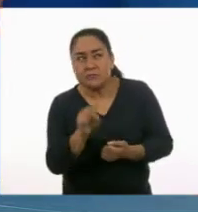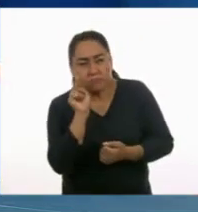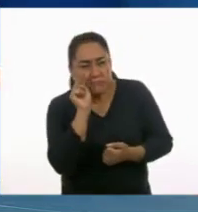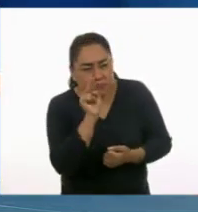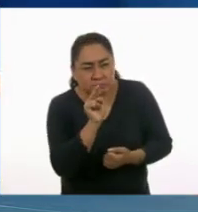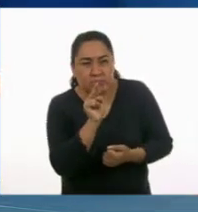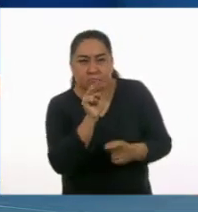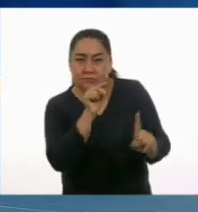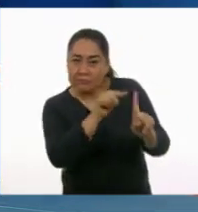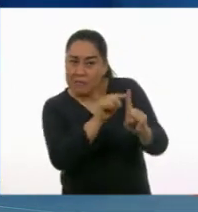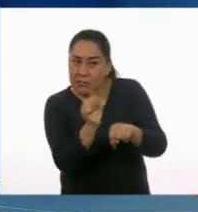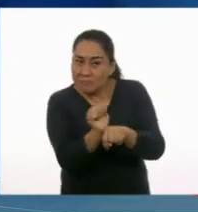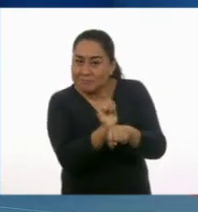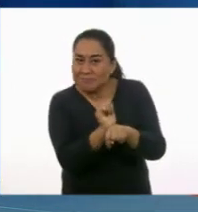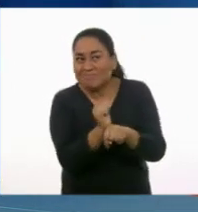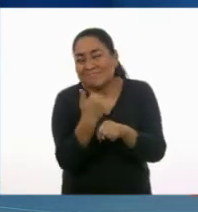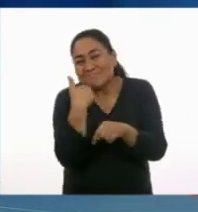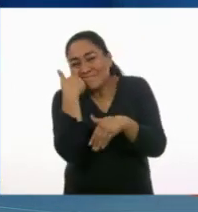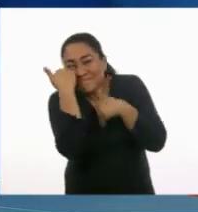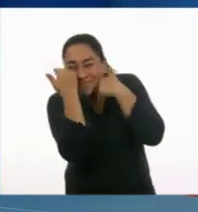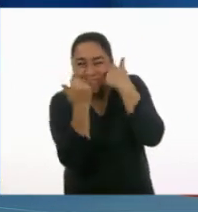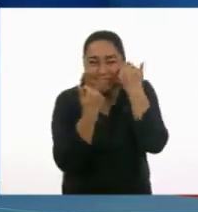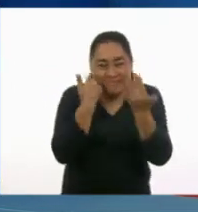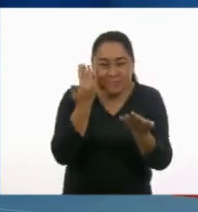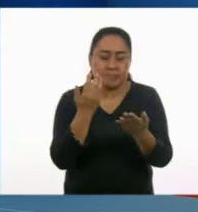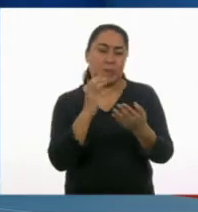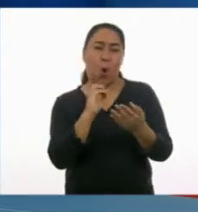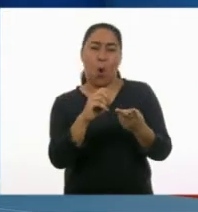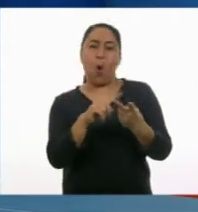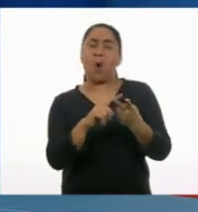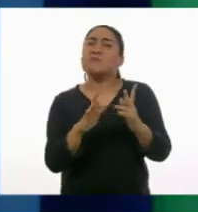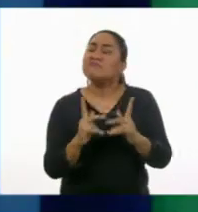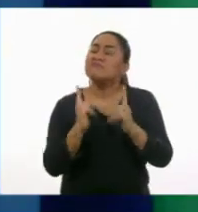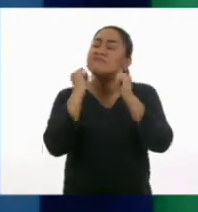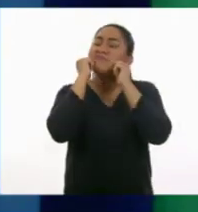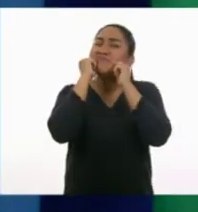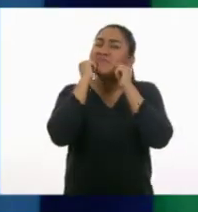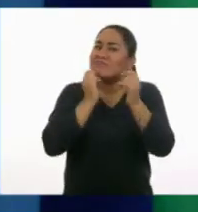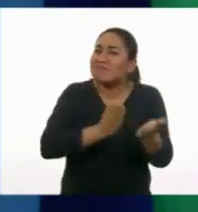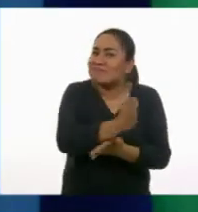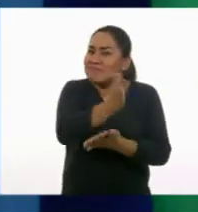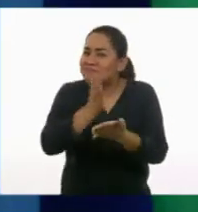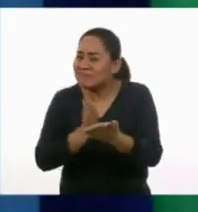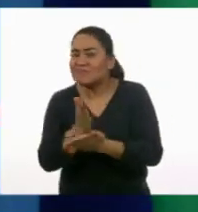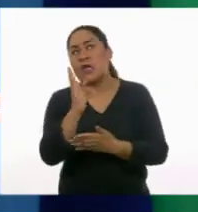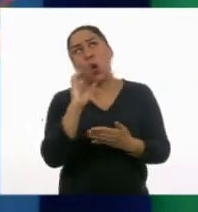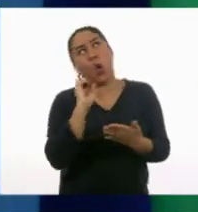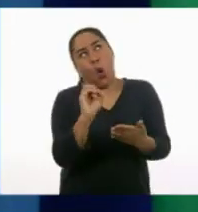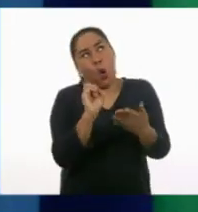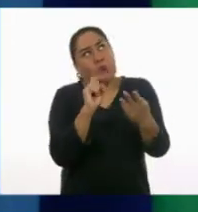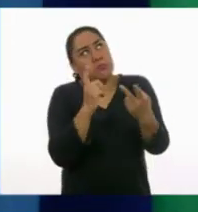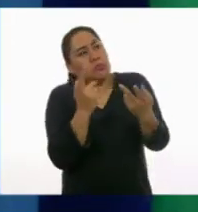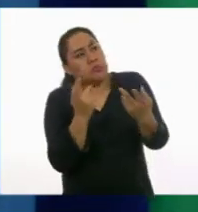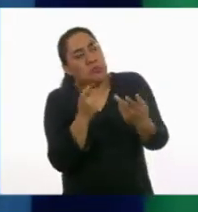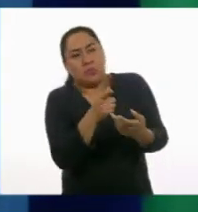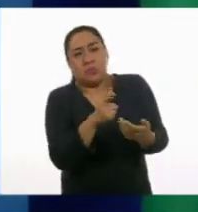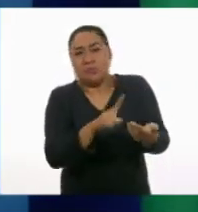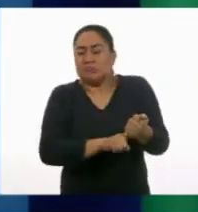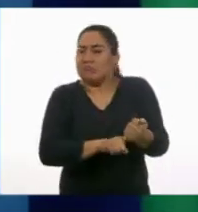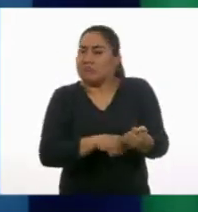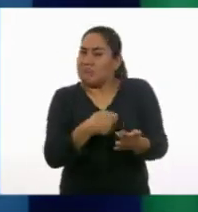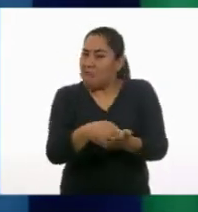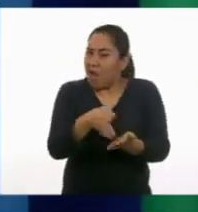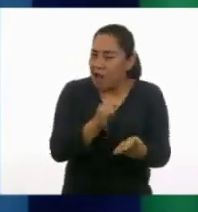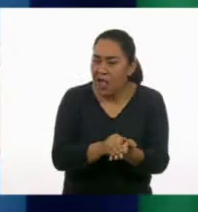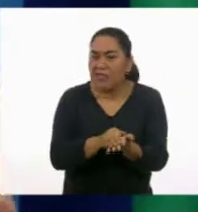es tímido, o si el personaje es aventurero, o si el personaje es a lo mejor temerario. O